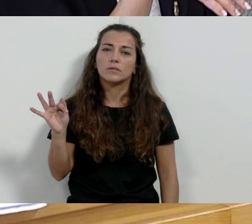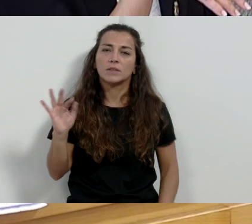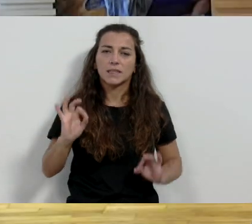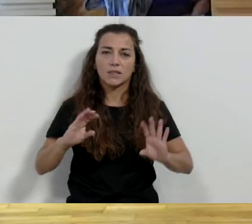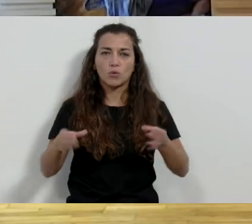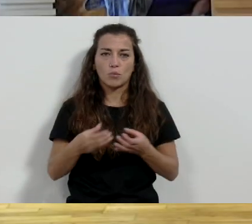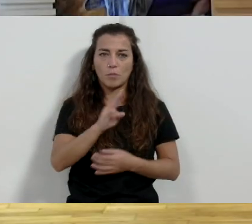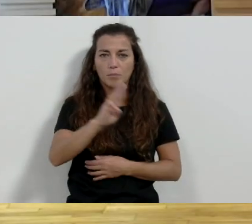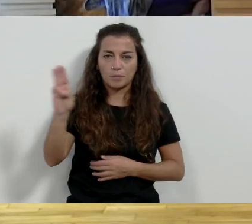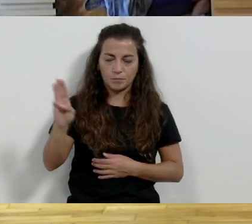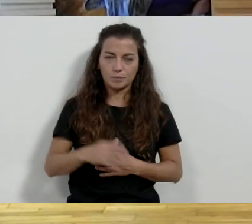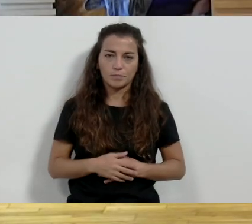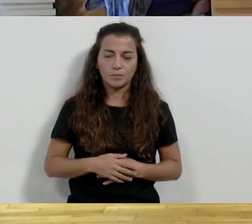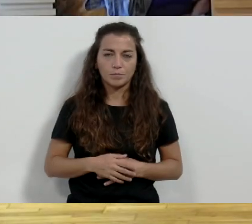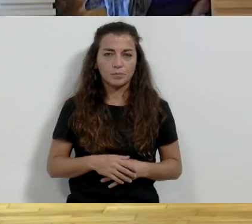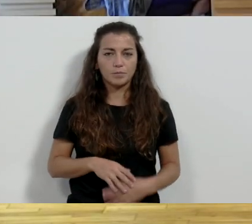Partido Popular.